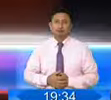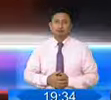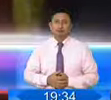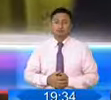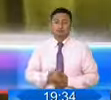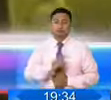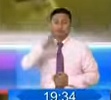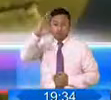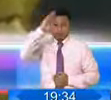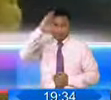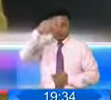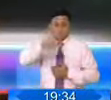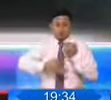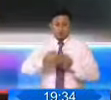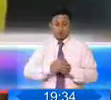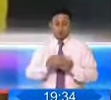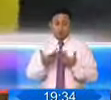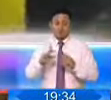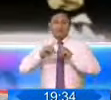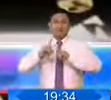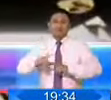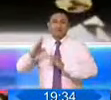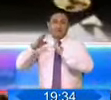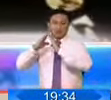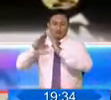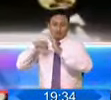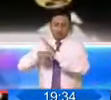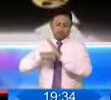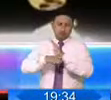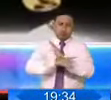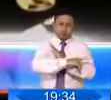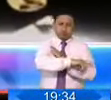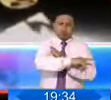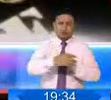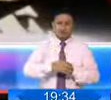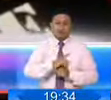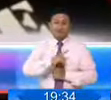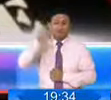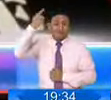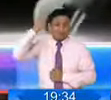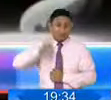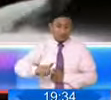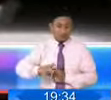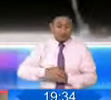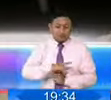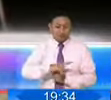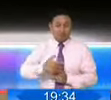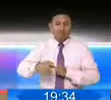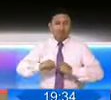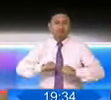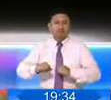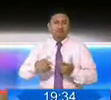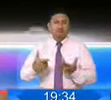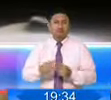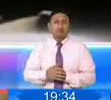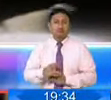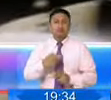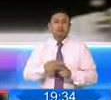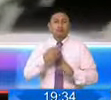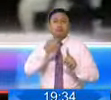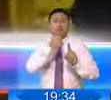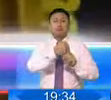Miembros de la policía judicial realizaron varios allanamientos en diferentes domicilios de la ciudad de Loja. Este operativo se denominó